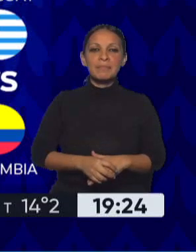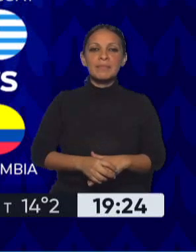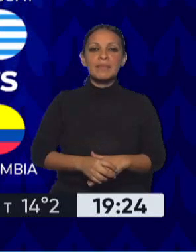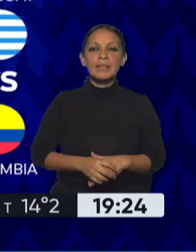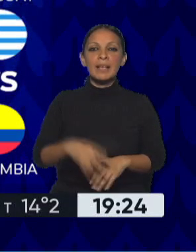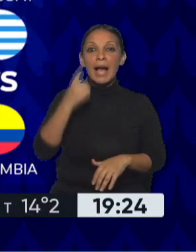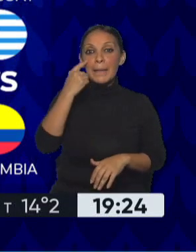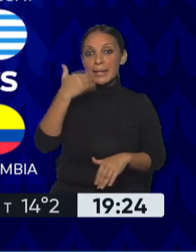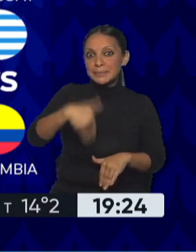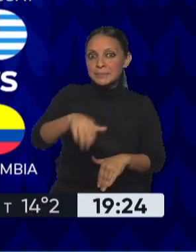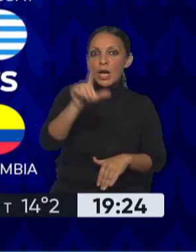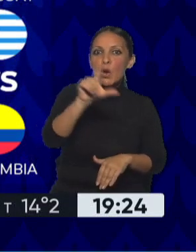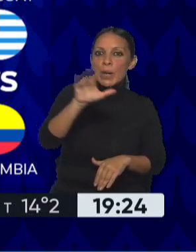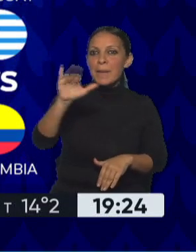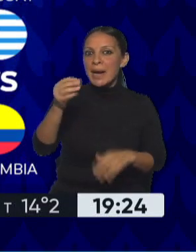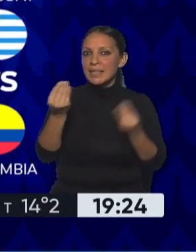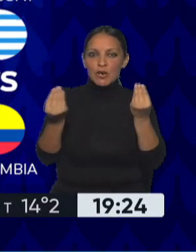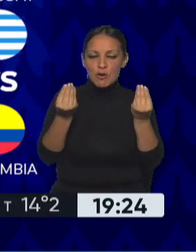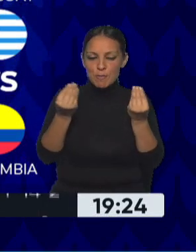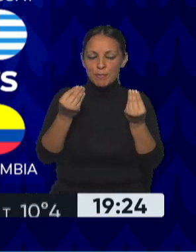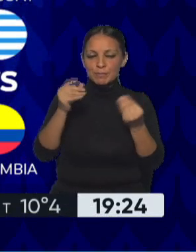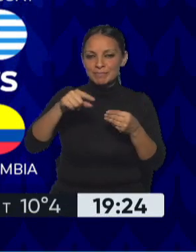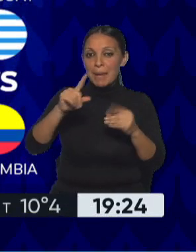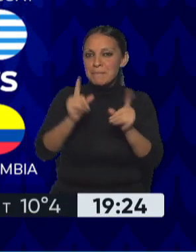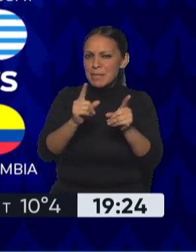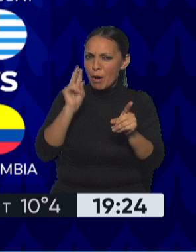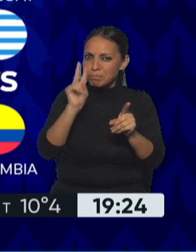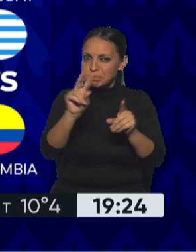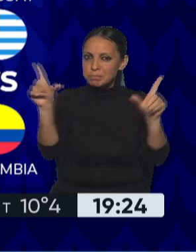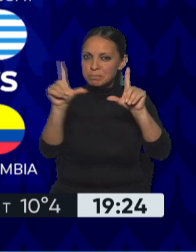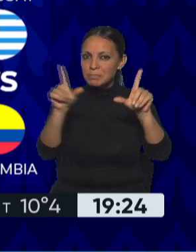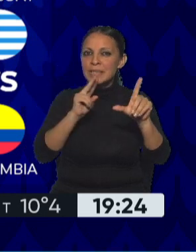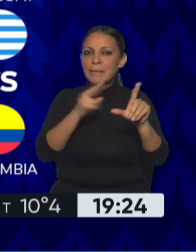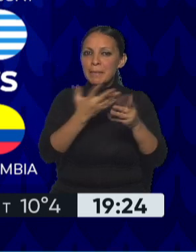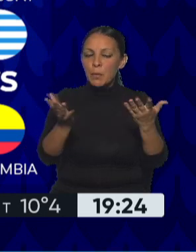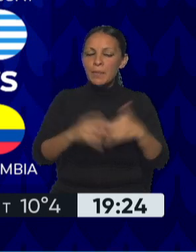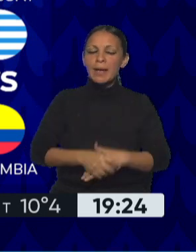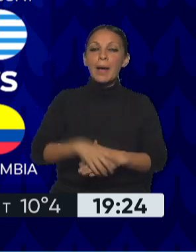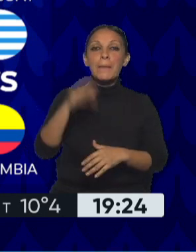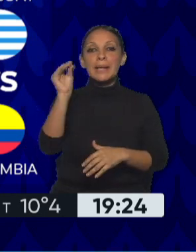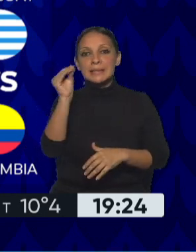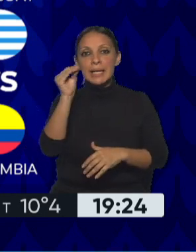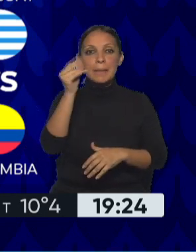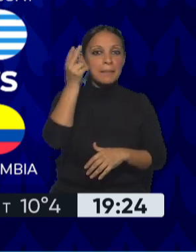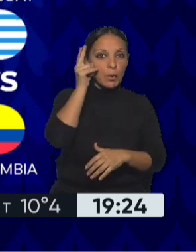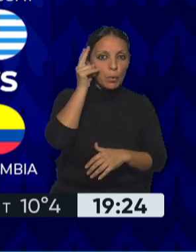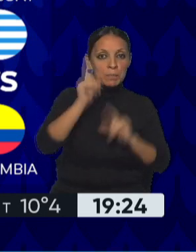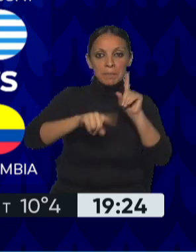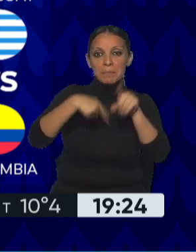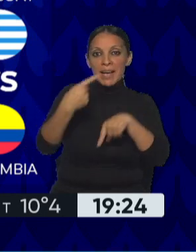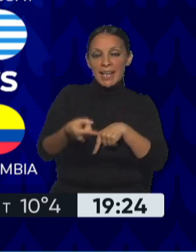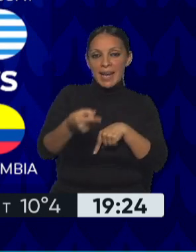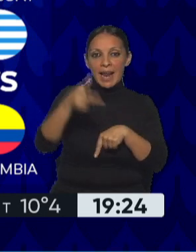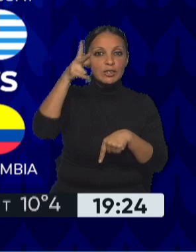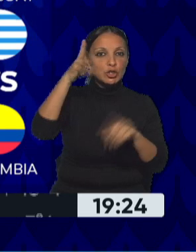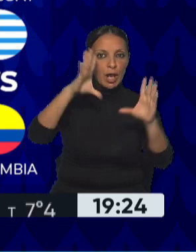sucederá lunes y martes a pleno en la pantalla de la televisión pública con Brasil y con Perú. Recién lo decíamos, mañana desde las